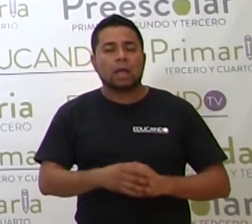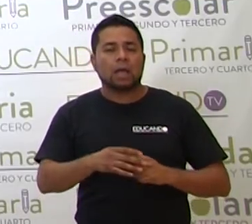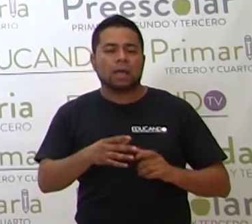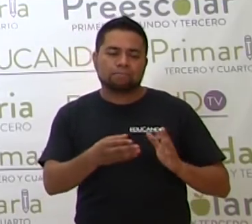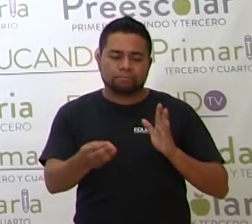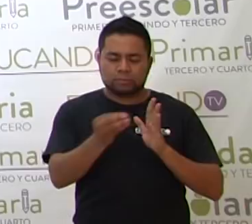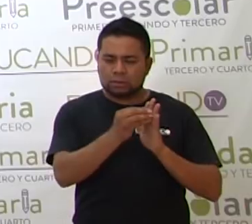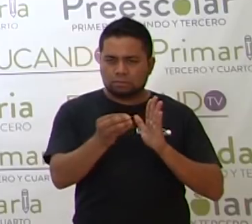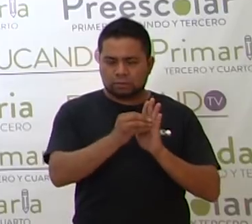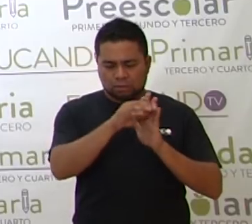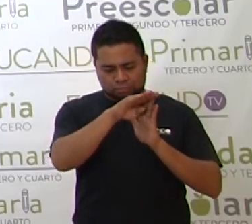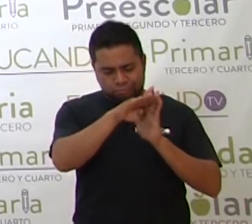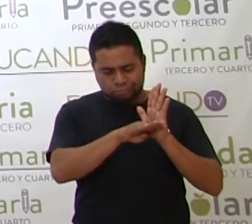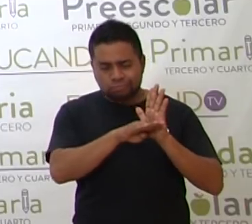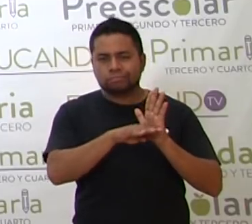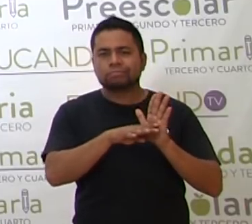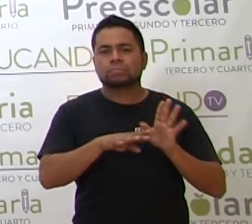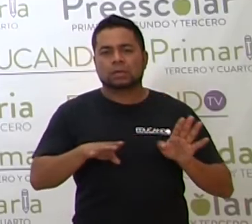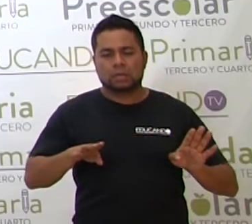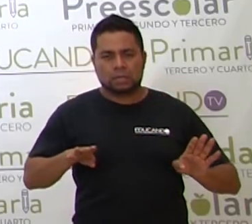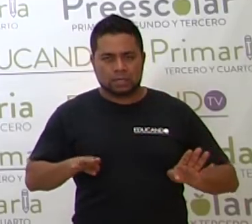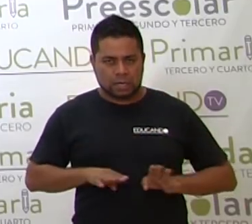características,